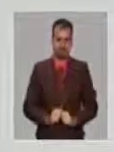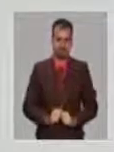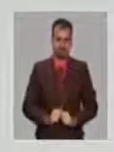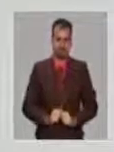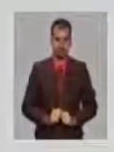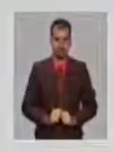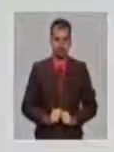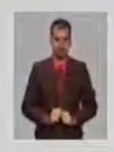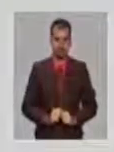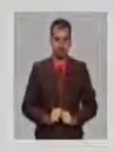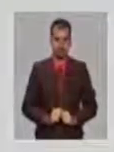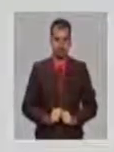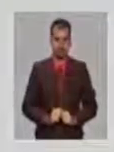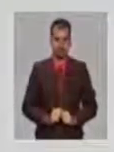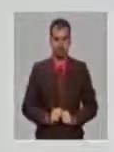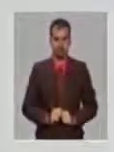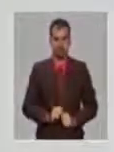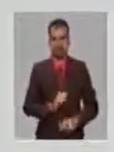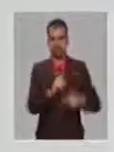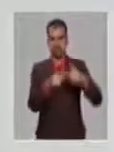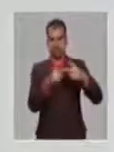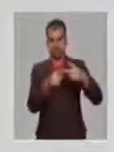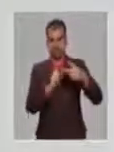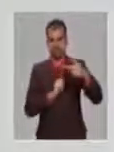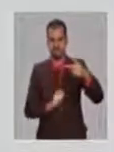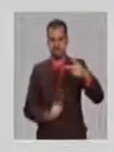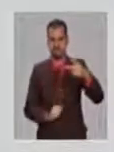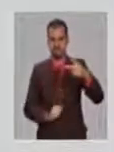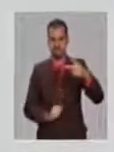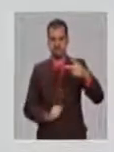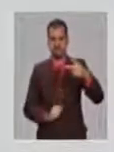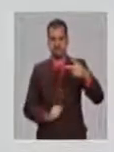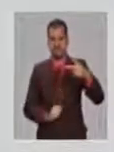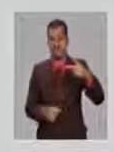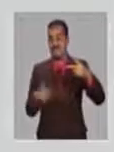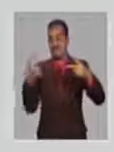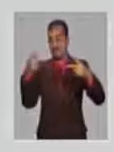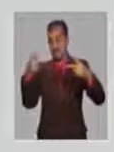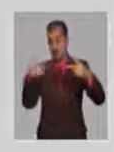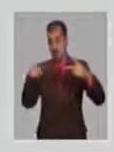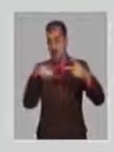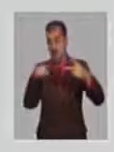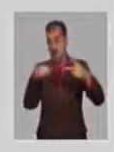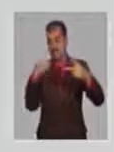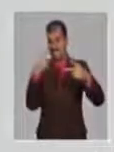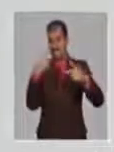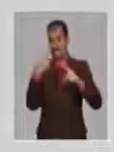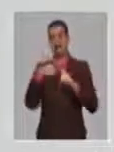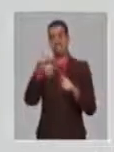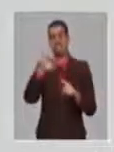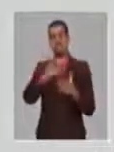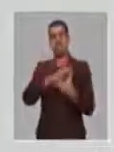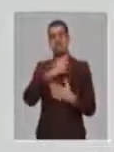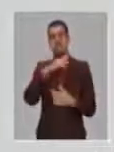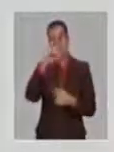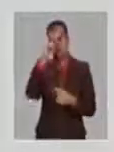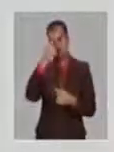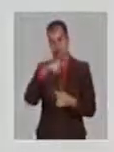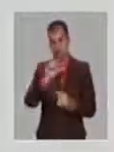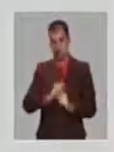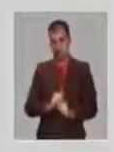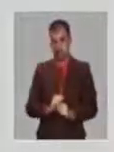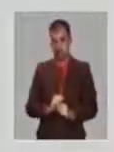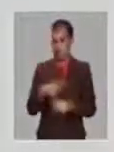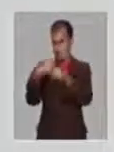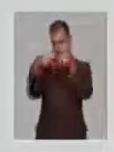en el estudio. La hipersensibilidad al tiomersal. Las vacunas tienen como preservante el tiomersal, como otras